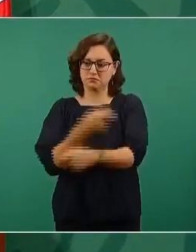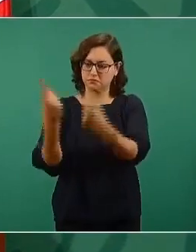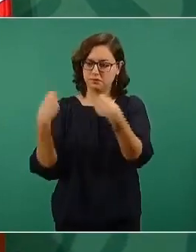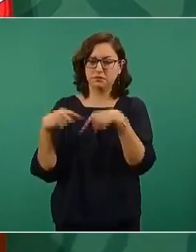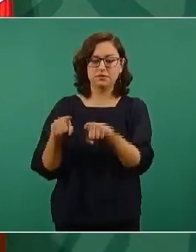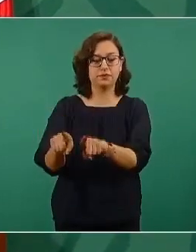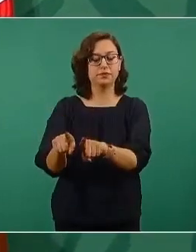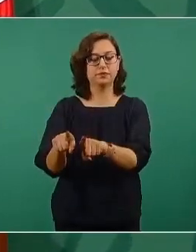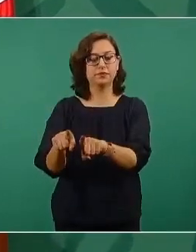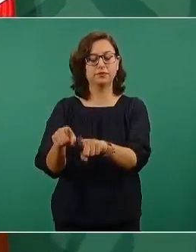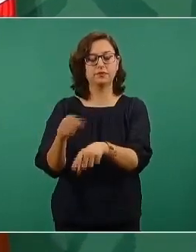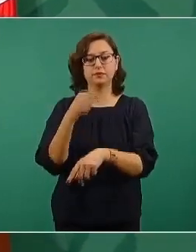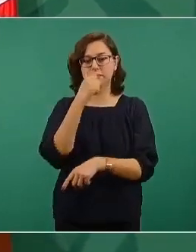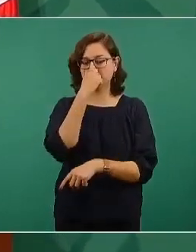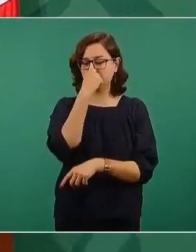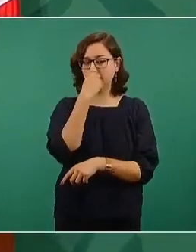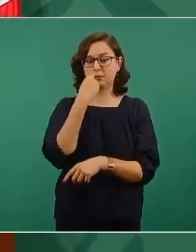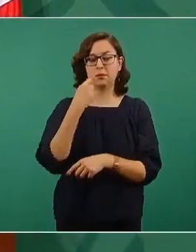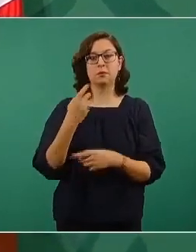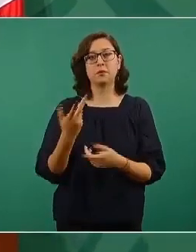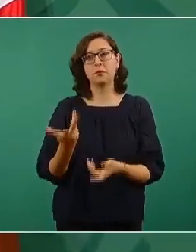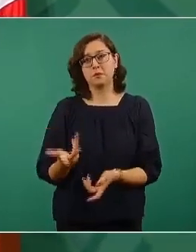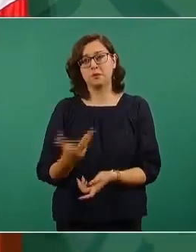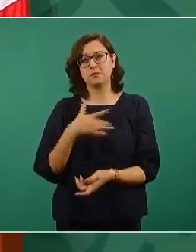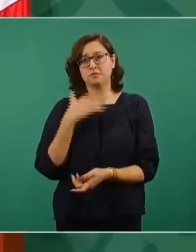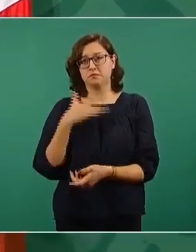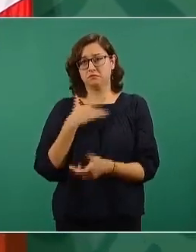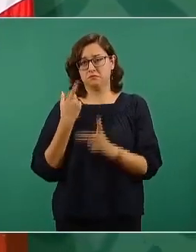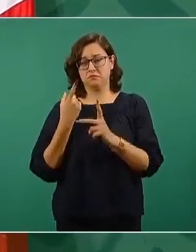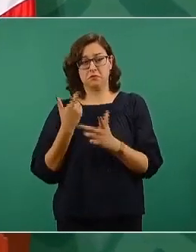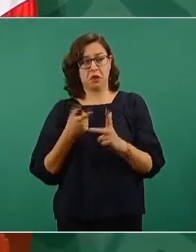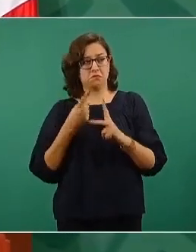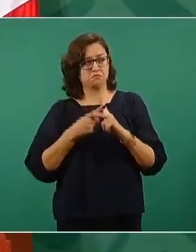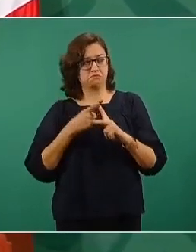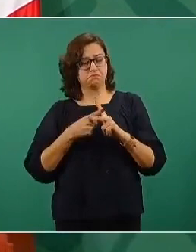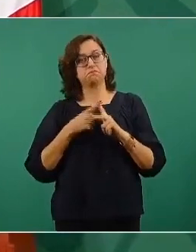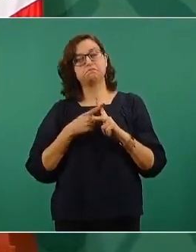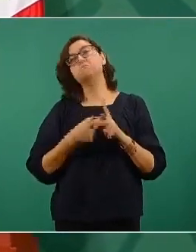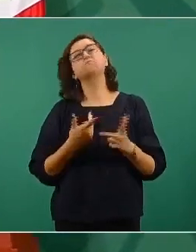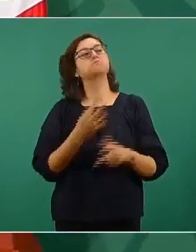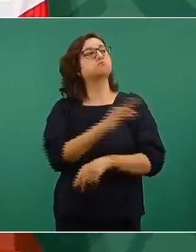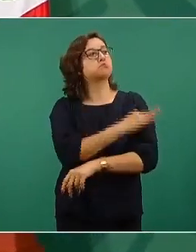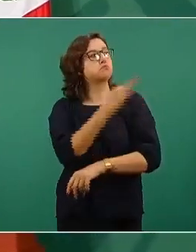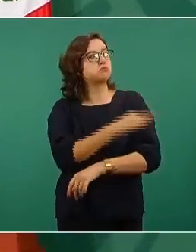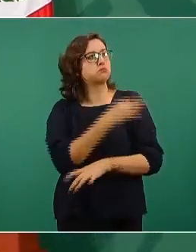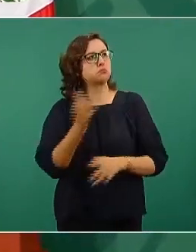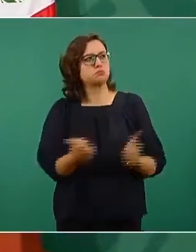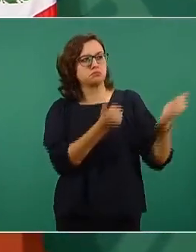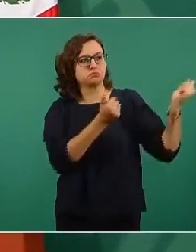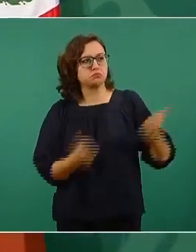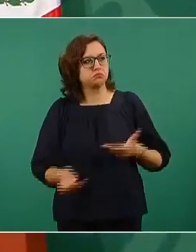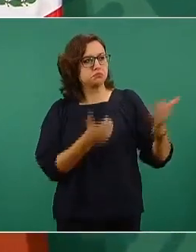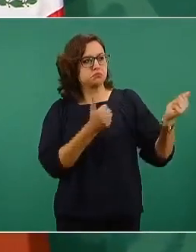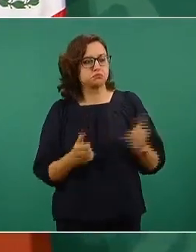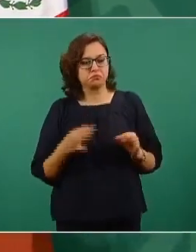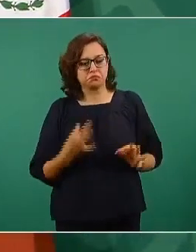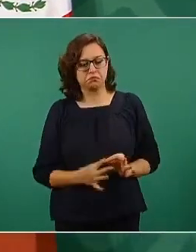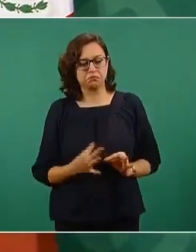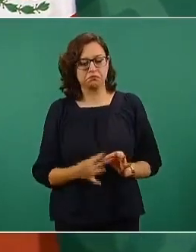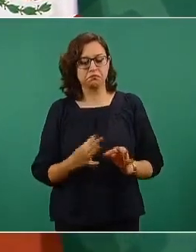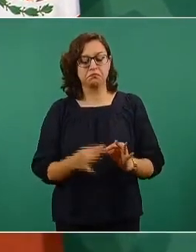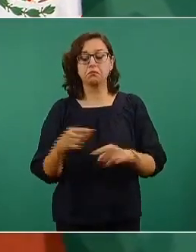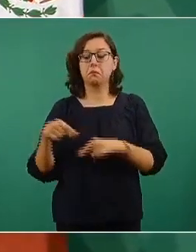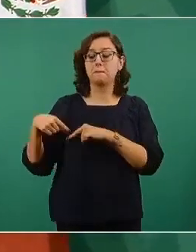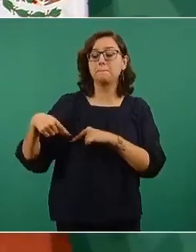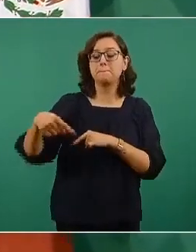Si no nos falla el abasto de las vacunas, a finales de